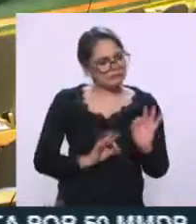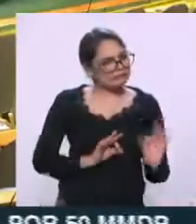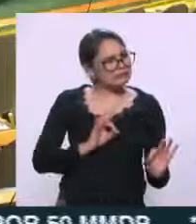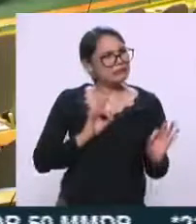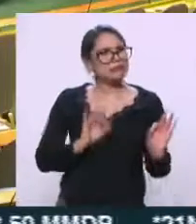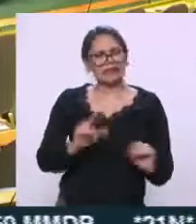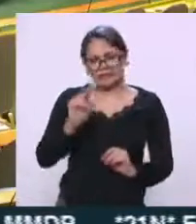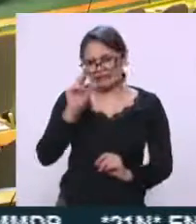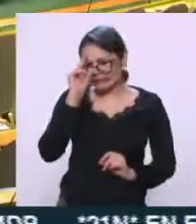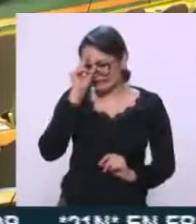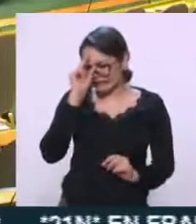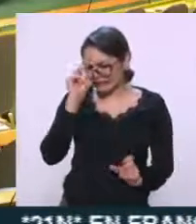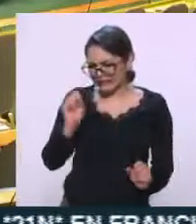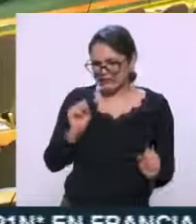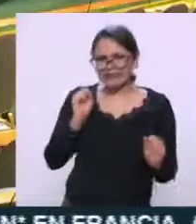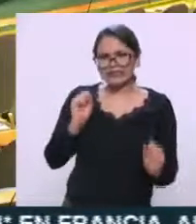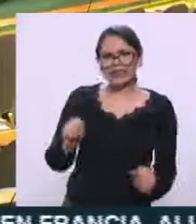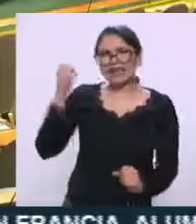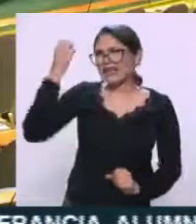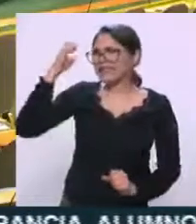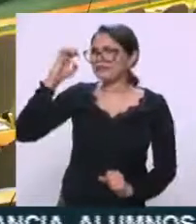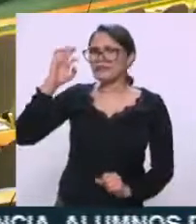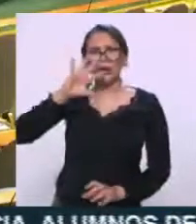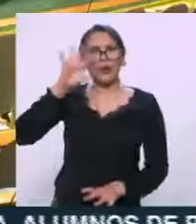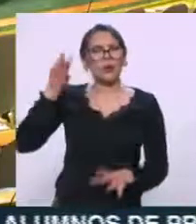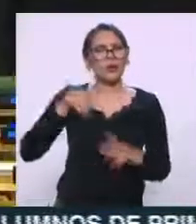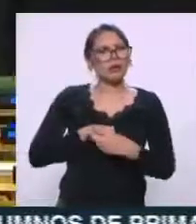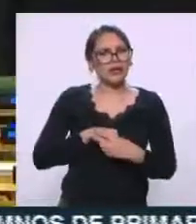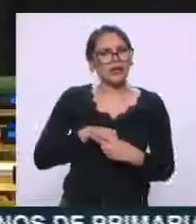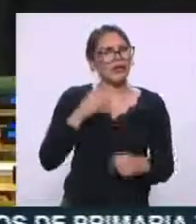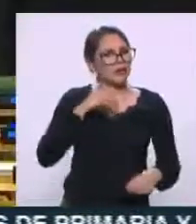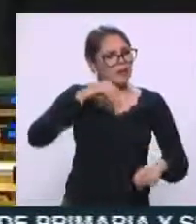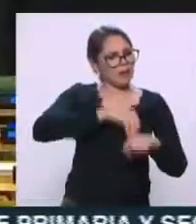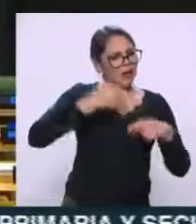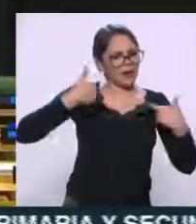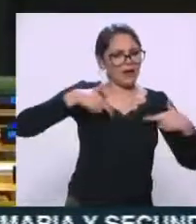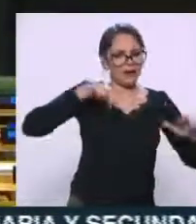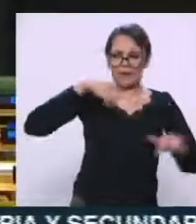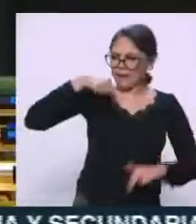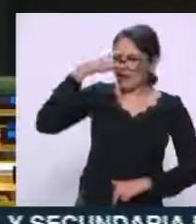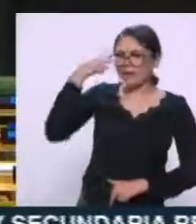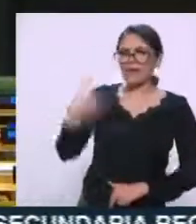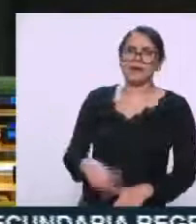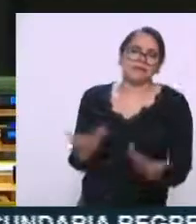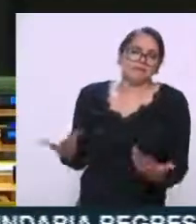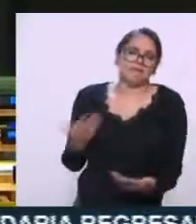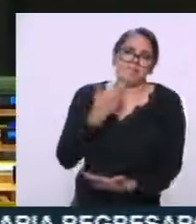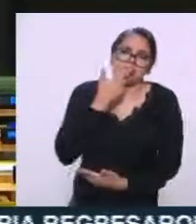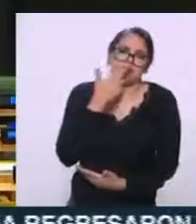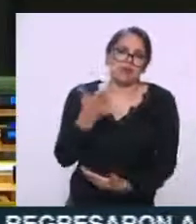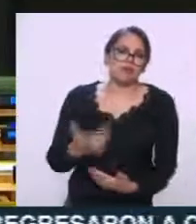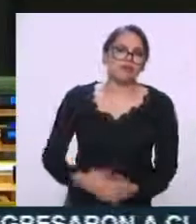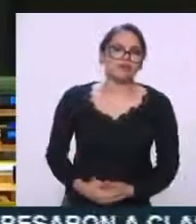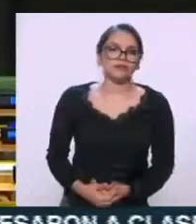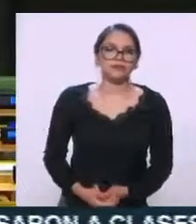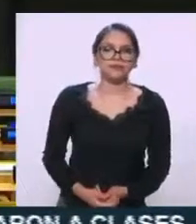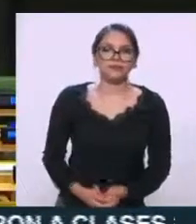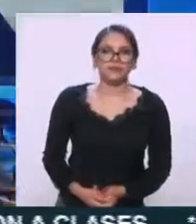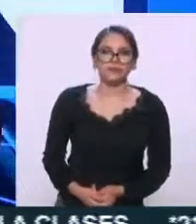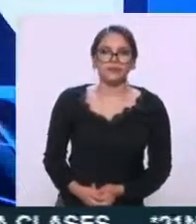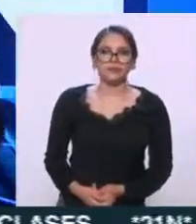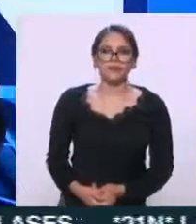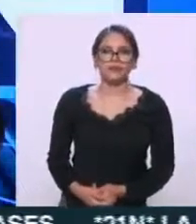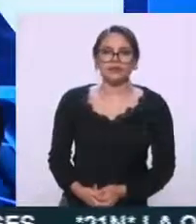como el doctor de la Fuente representando las posturas de México ahí. Héctor Vasconcelos, ¿hay un cambio